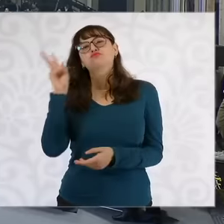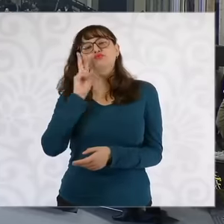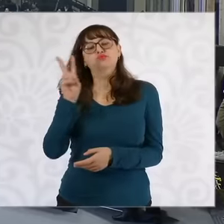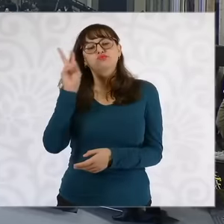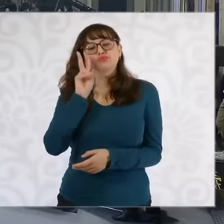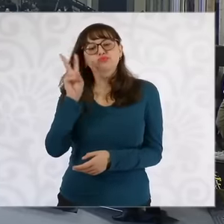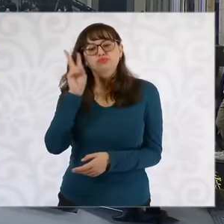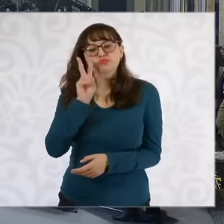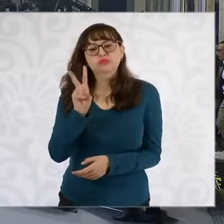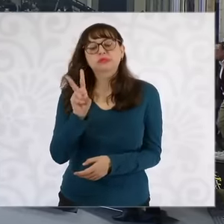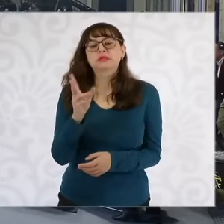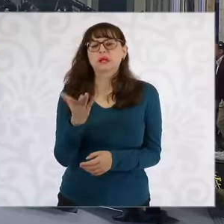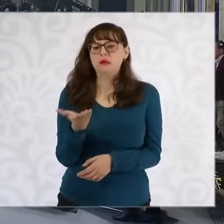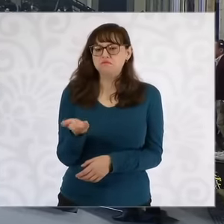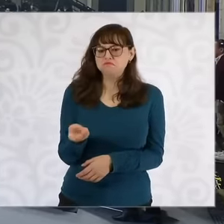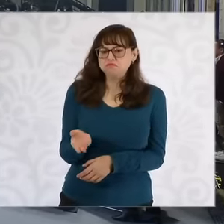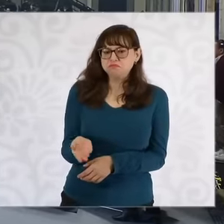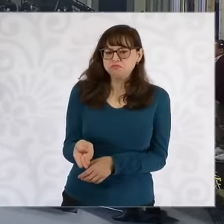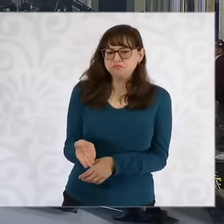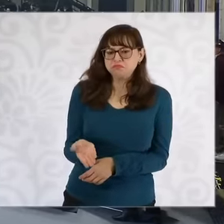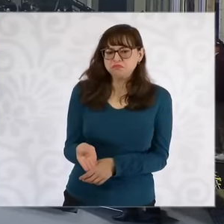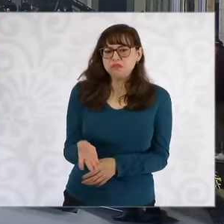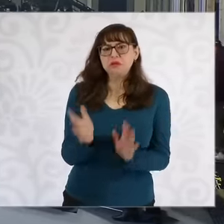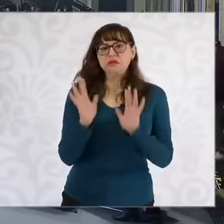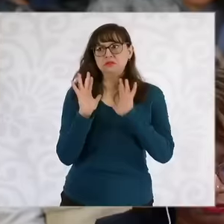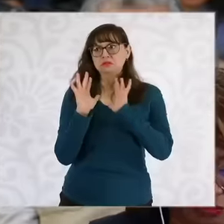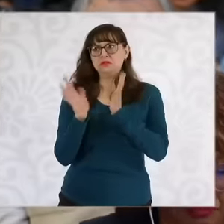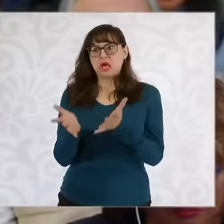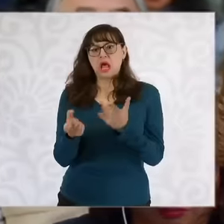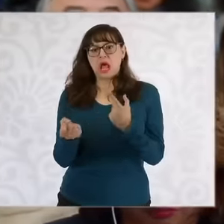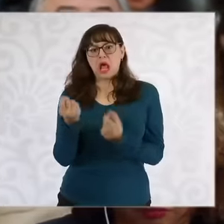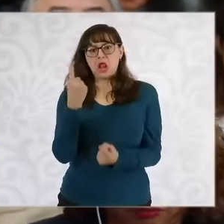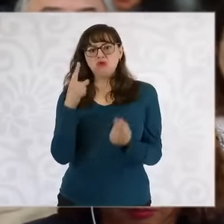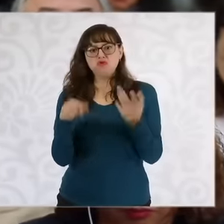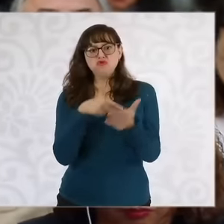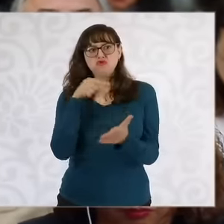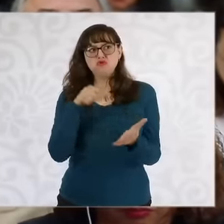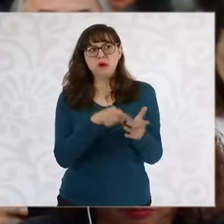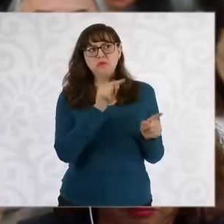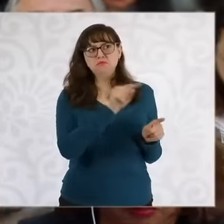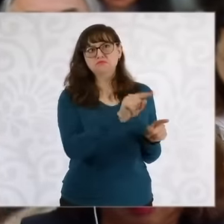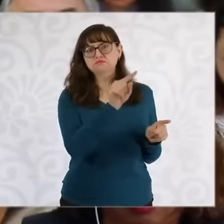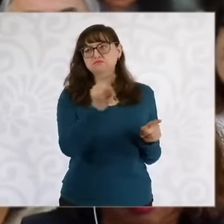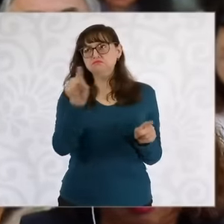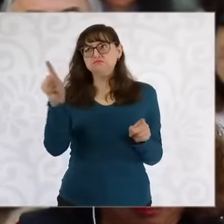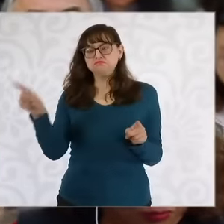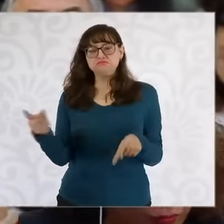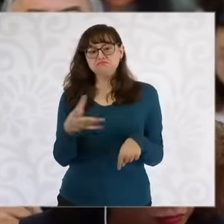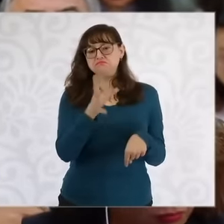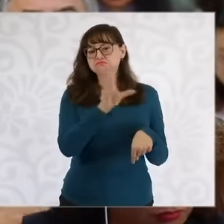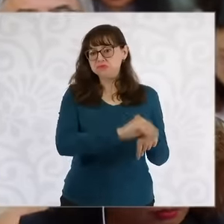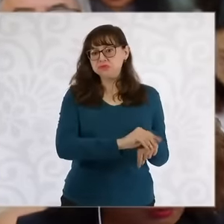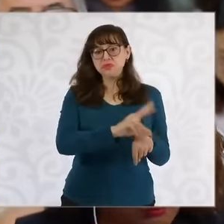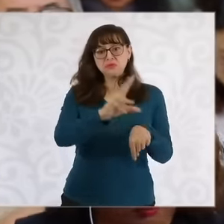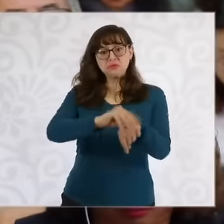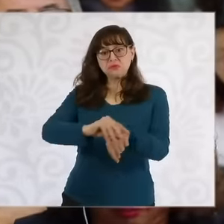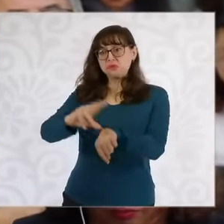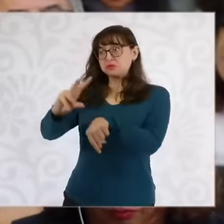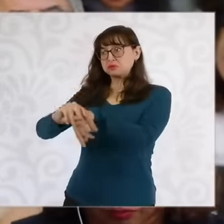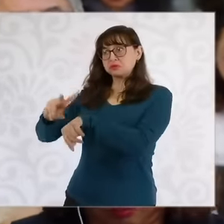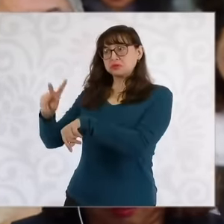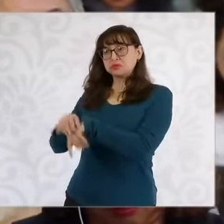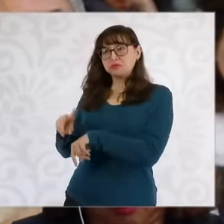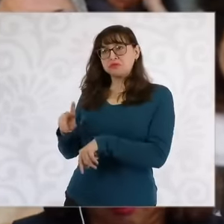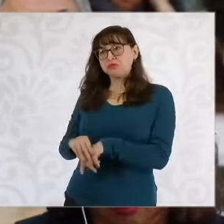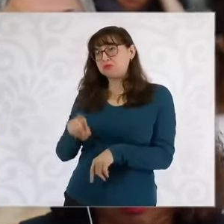marihuana, que ya se ha dado abiertamente en distintas partes, principalmente de la Ciudad de México, lo vemos en Hidalgo, lo vemos por allá